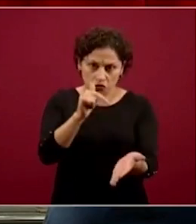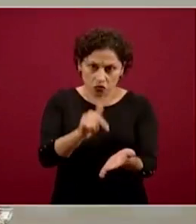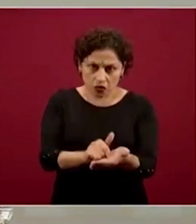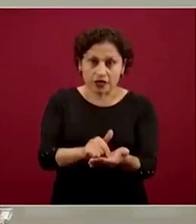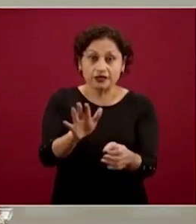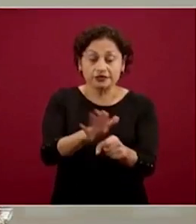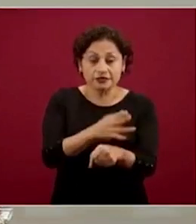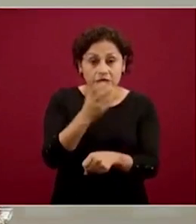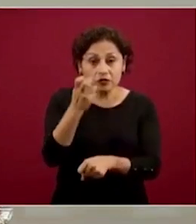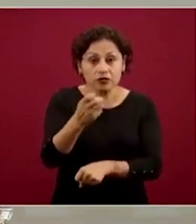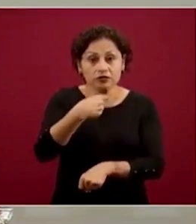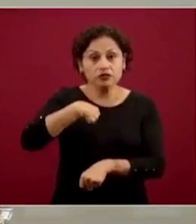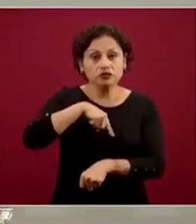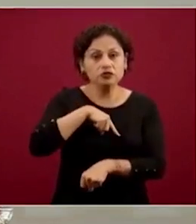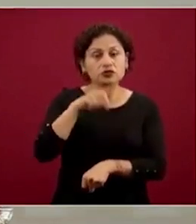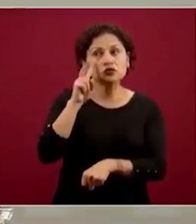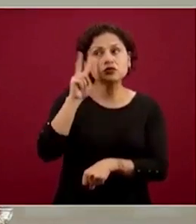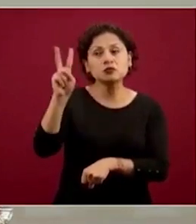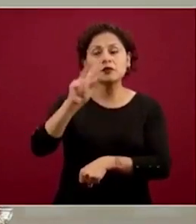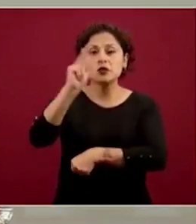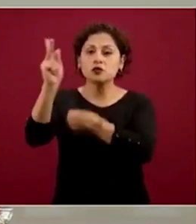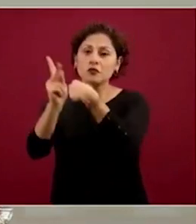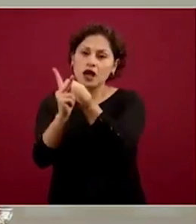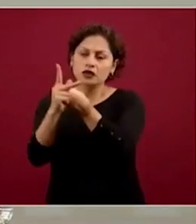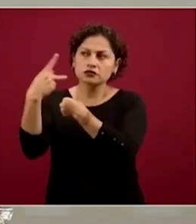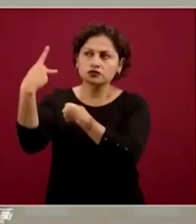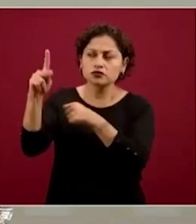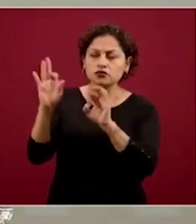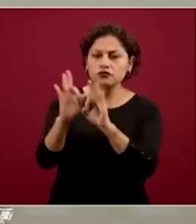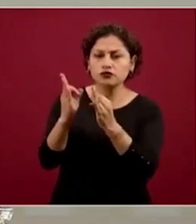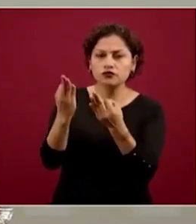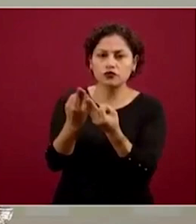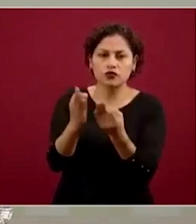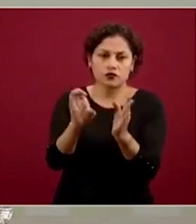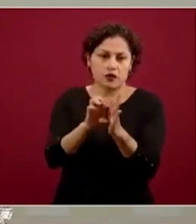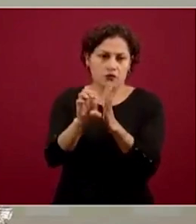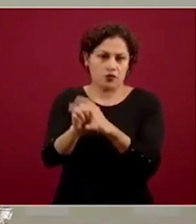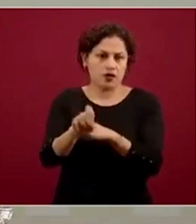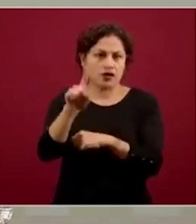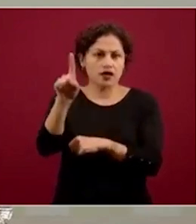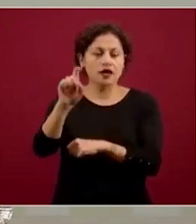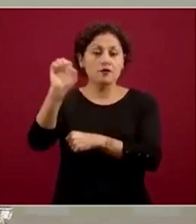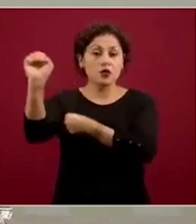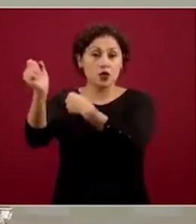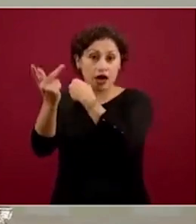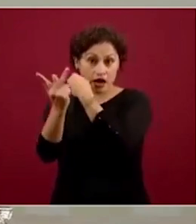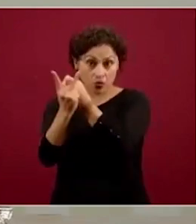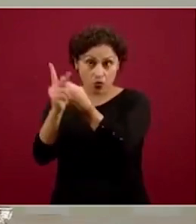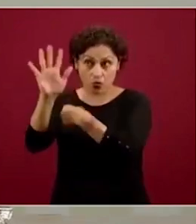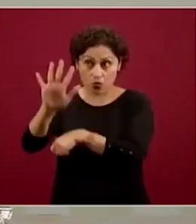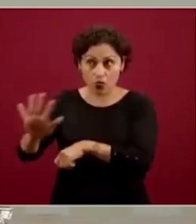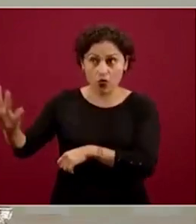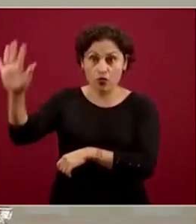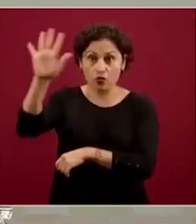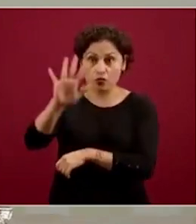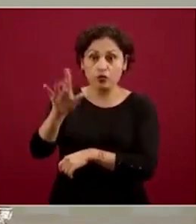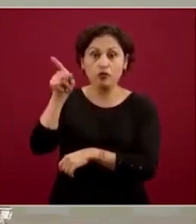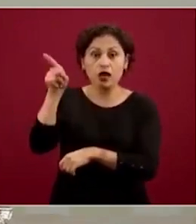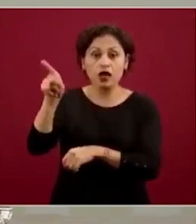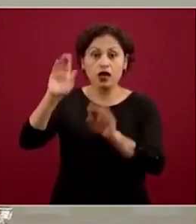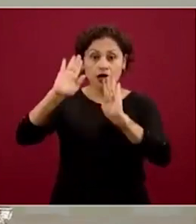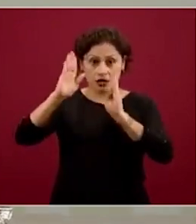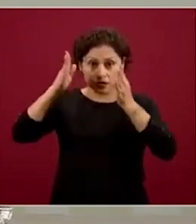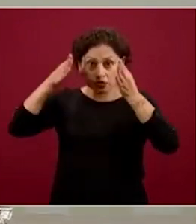utilizaron otros países, por ejemplo, en Europa Occidental, en donde centraron sus instrucciones